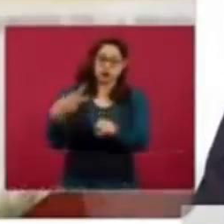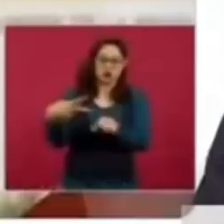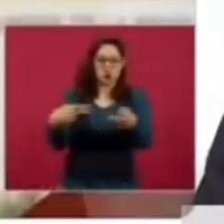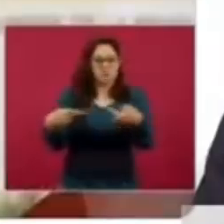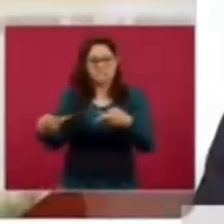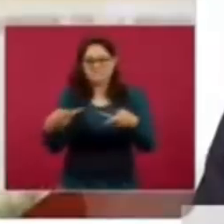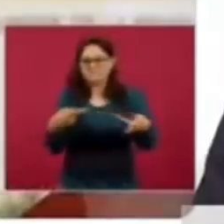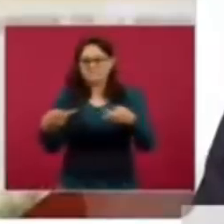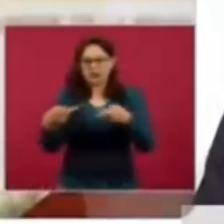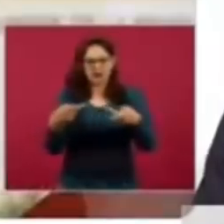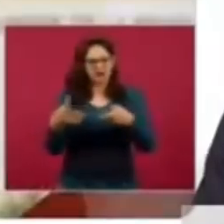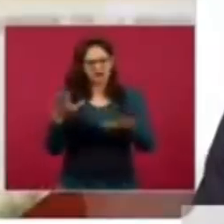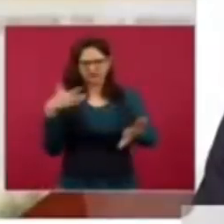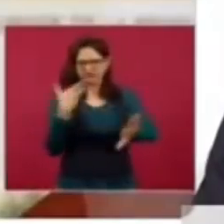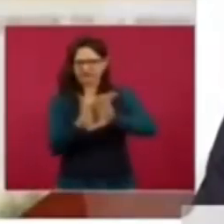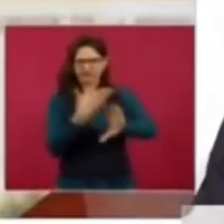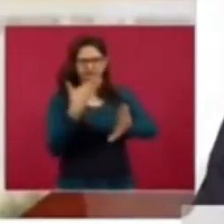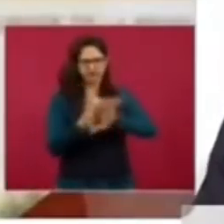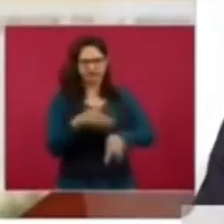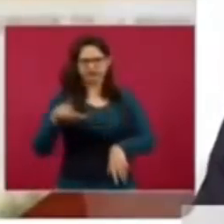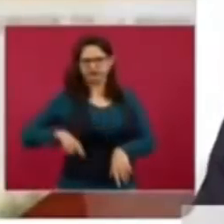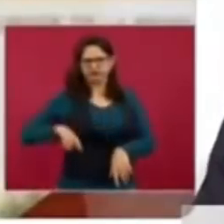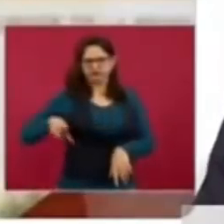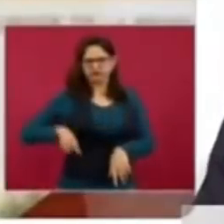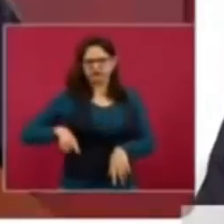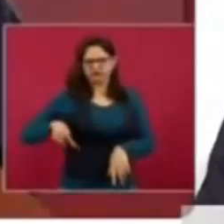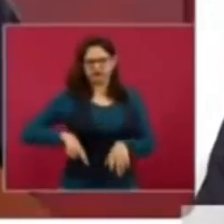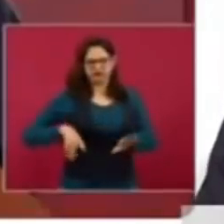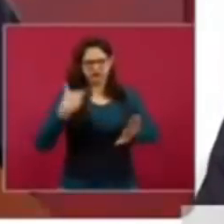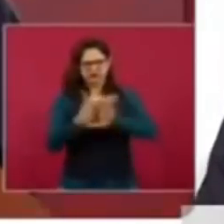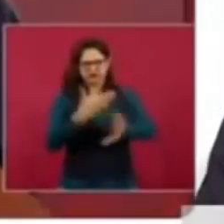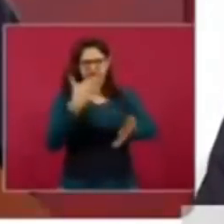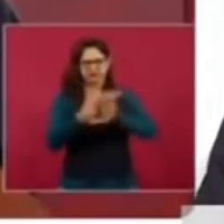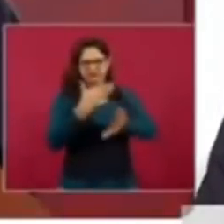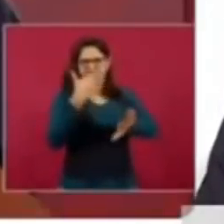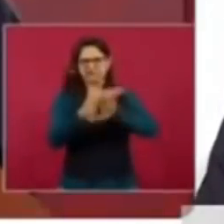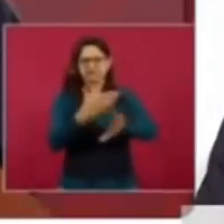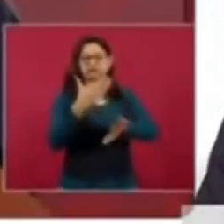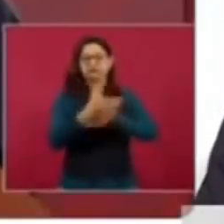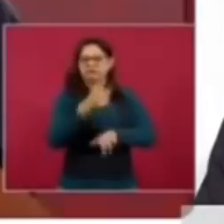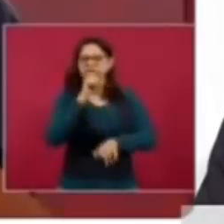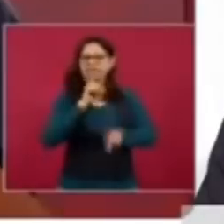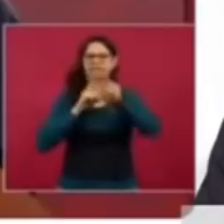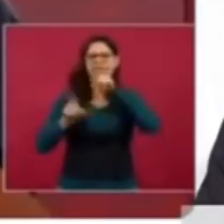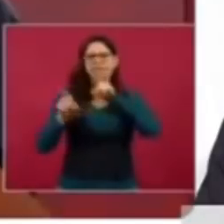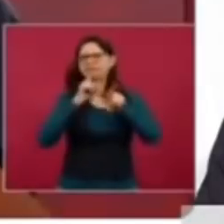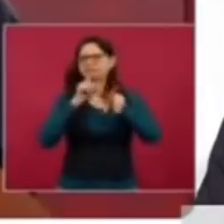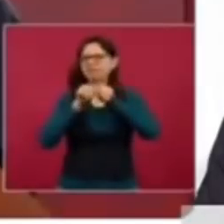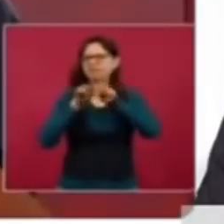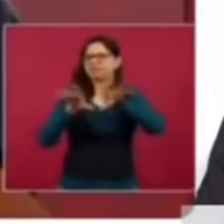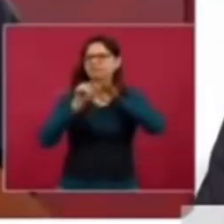para seguir con el golpeteo mediático